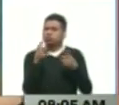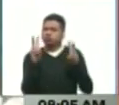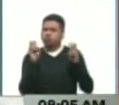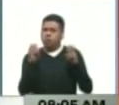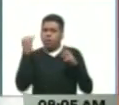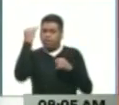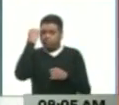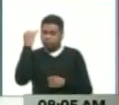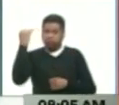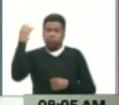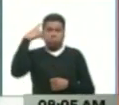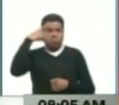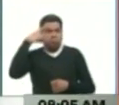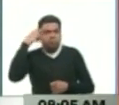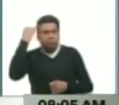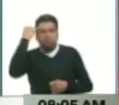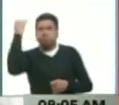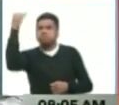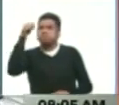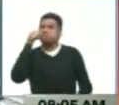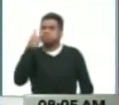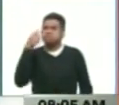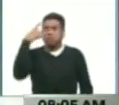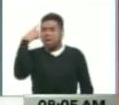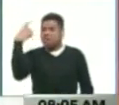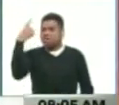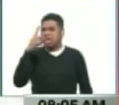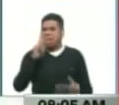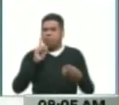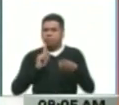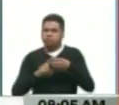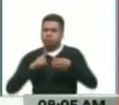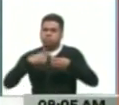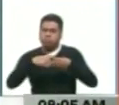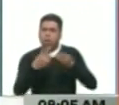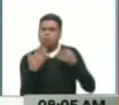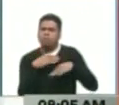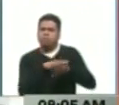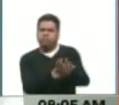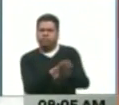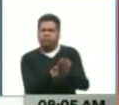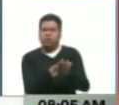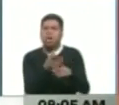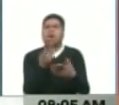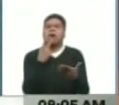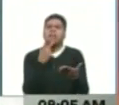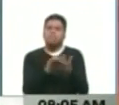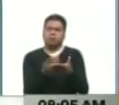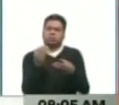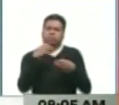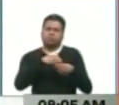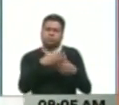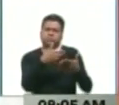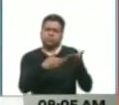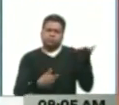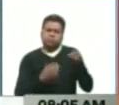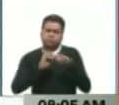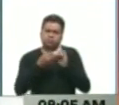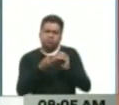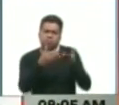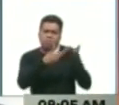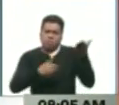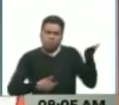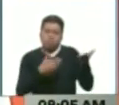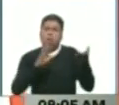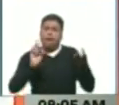sistematizando todas las ideas que tienen que ver con y que apuestan a la producción económica desde lo cultural, y muy pronto estaremos dando